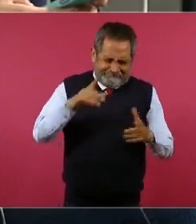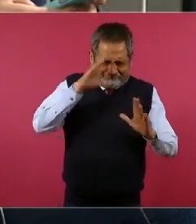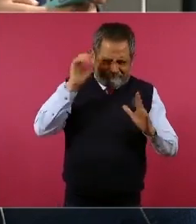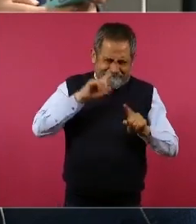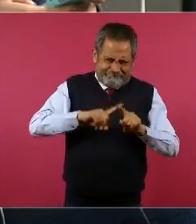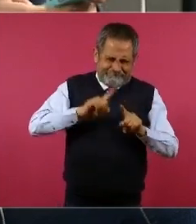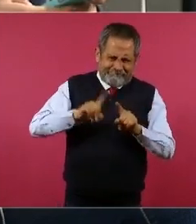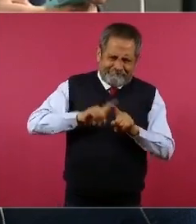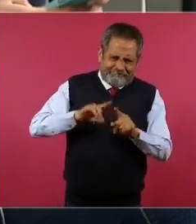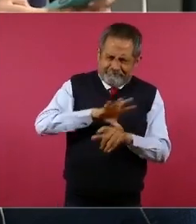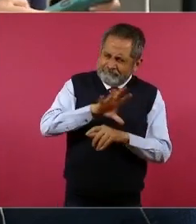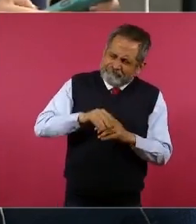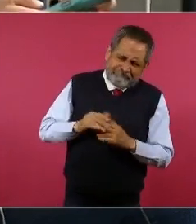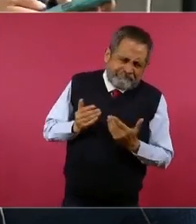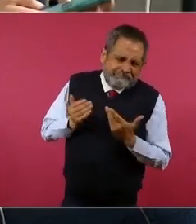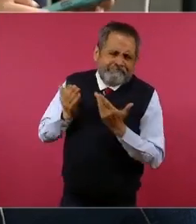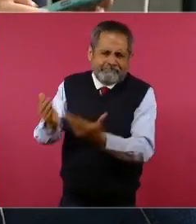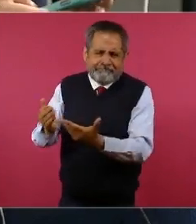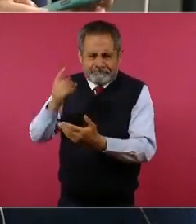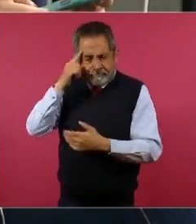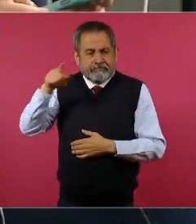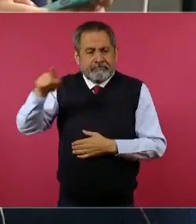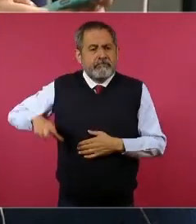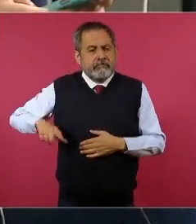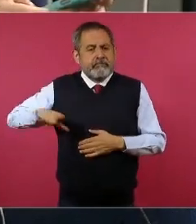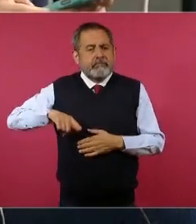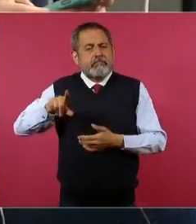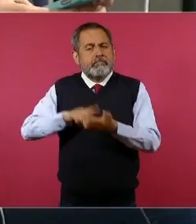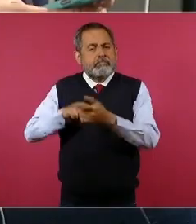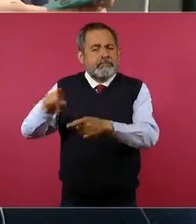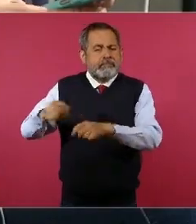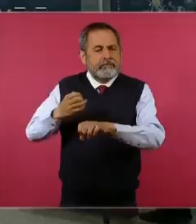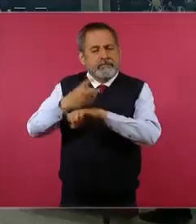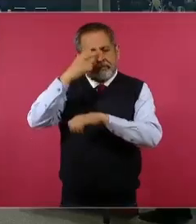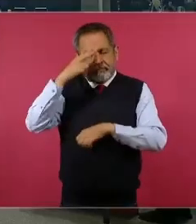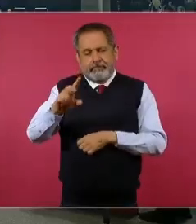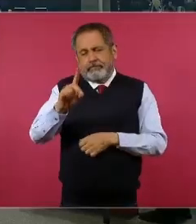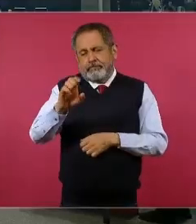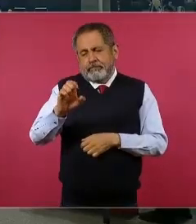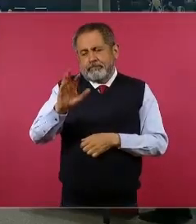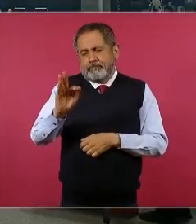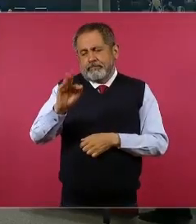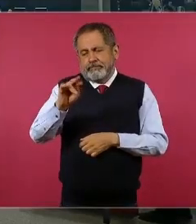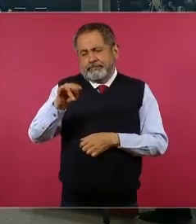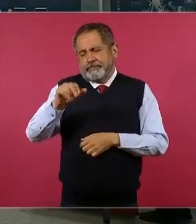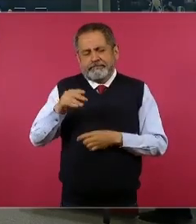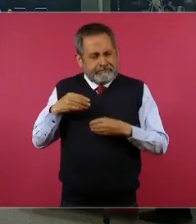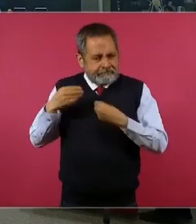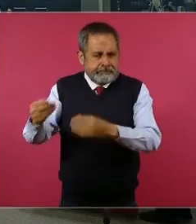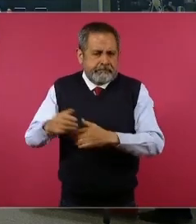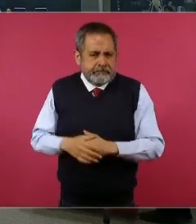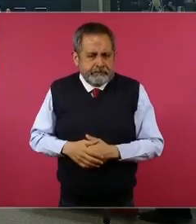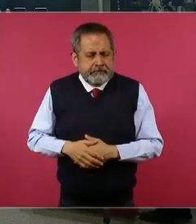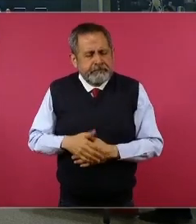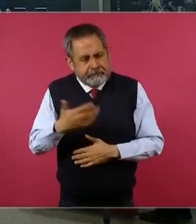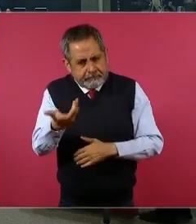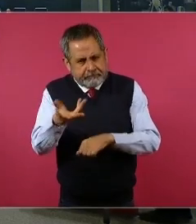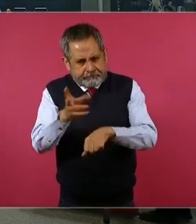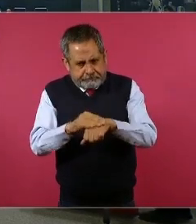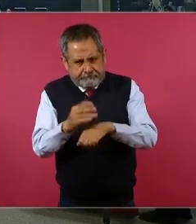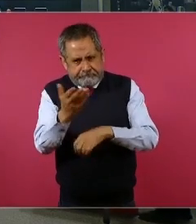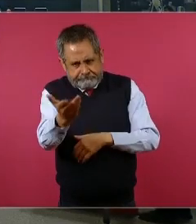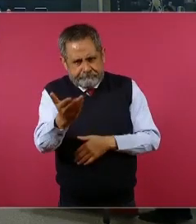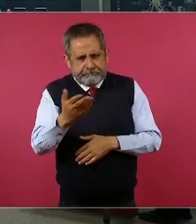esta memoria histórica al gobierno de la maestra Delfina Gómez Álvarez. Permítanos entonces obsequiarle, señor